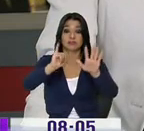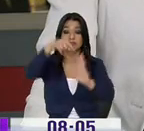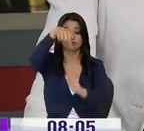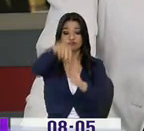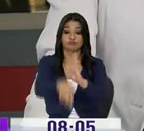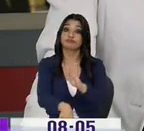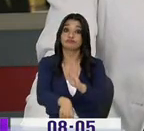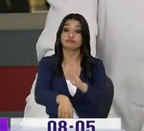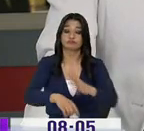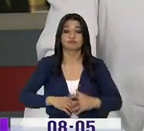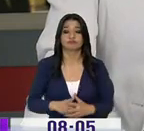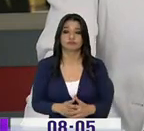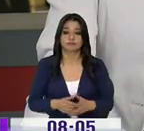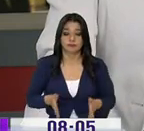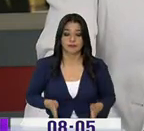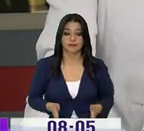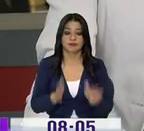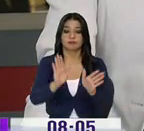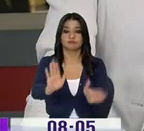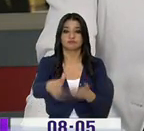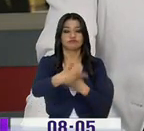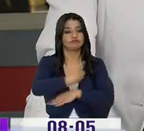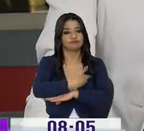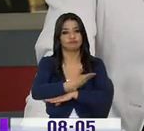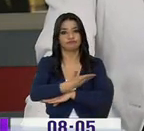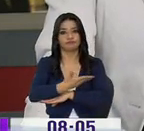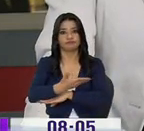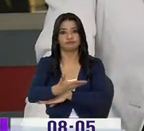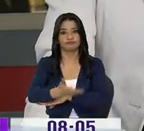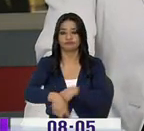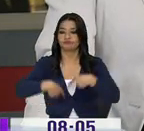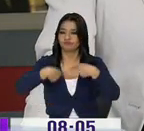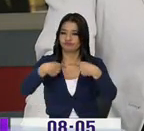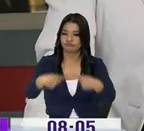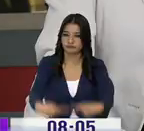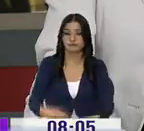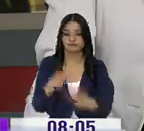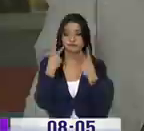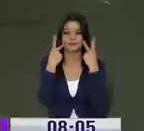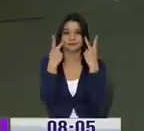de profundidad. La vía permanecerá cerrada varios días, así que presten atención.